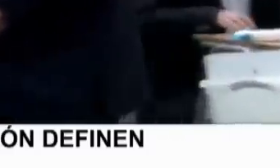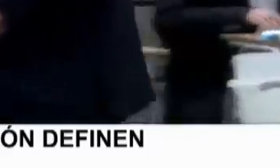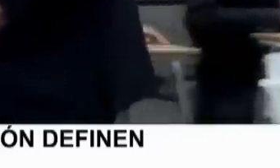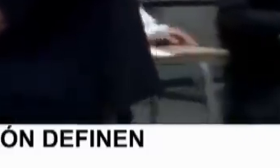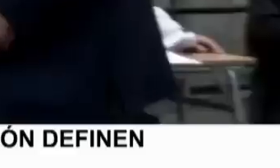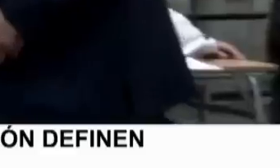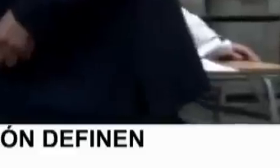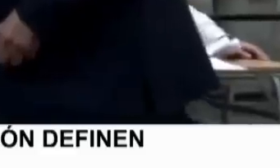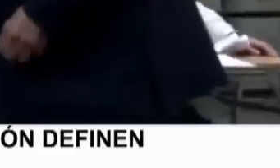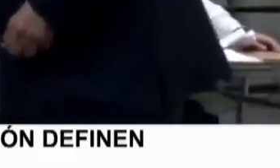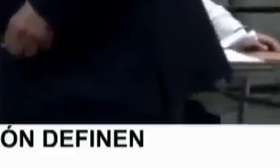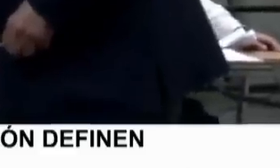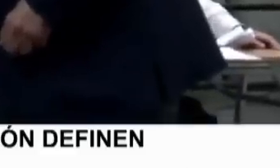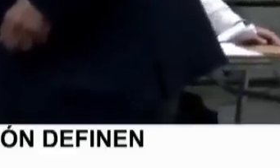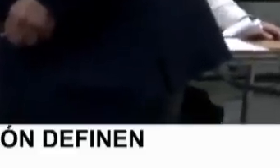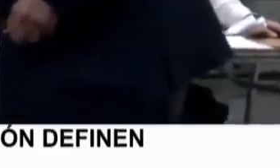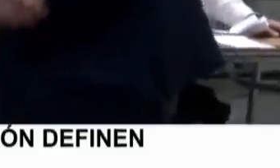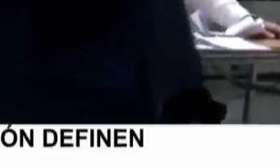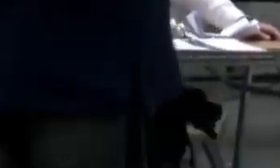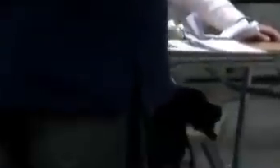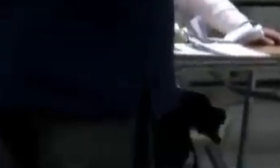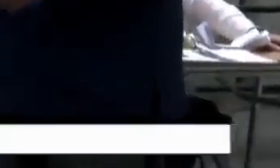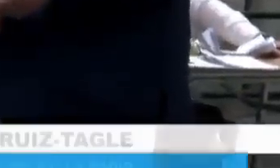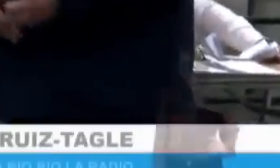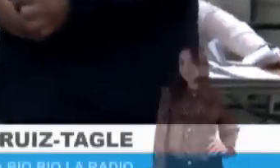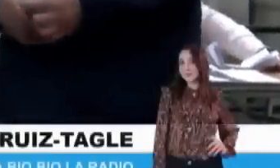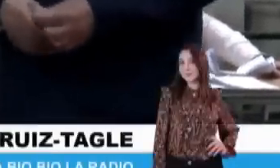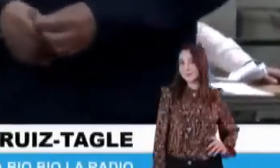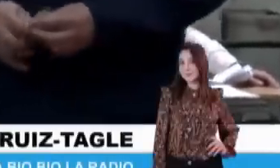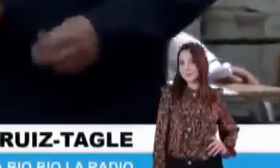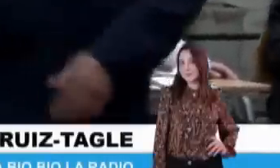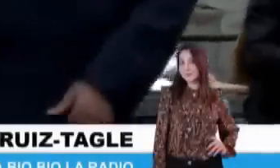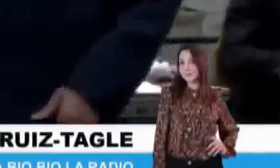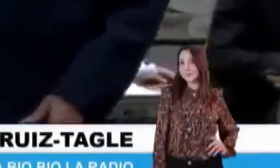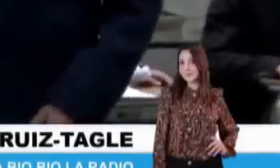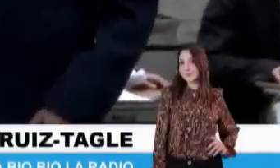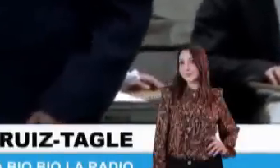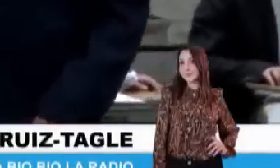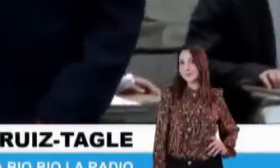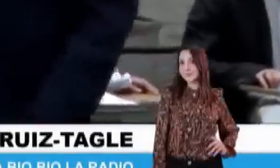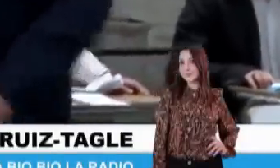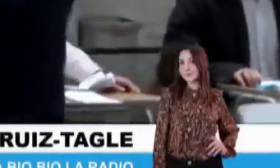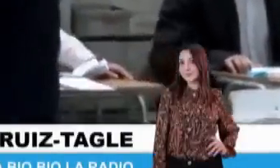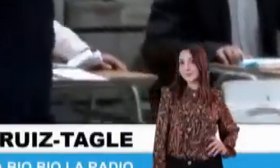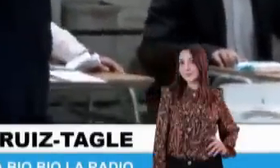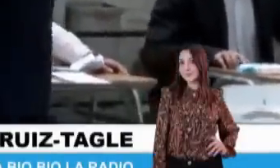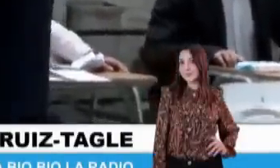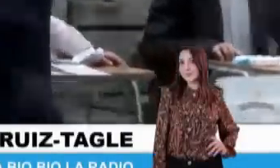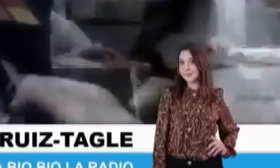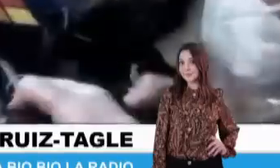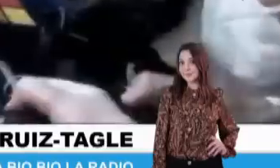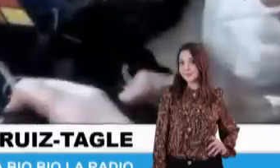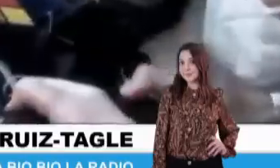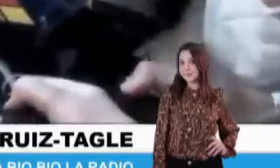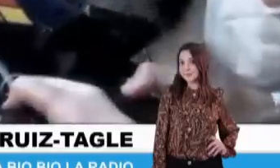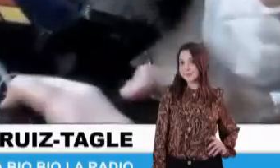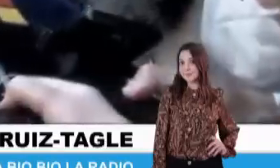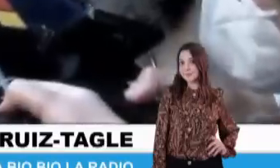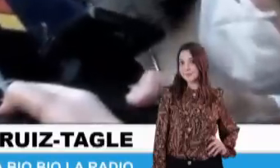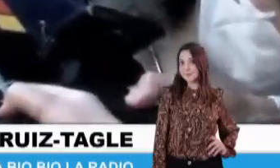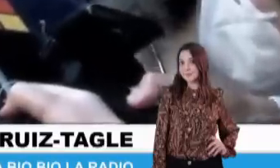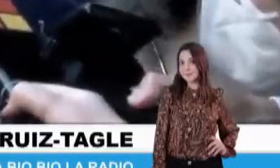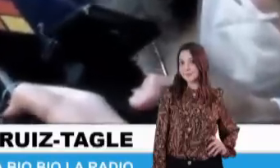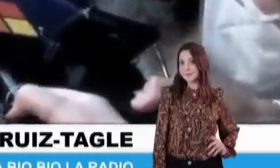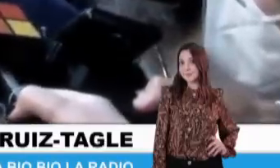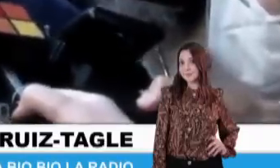convencionales. Bueno, es parte de lo que ya se está dando. Comienza oficialmente la campaña y